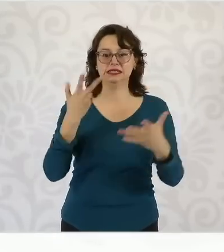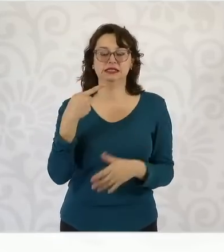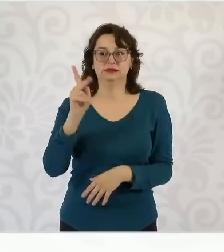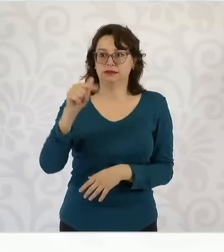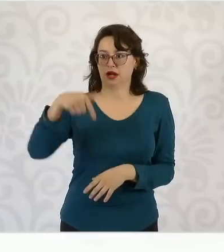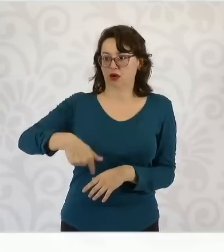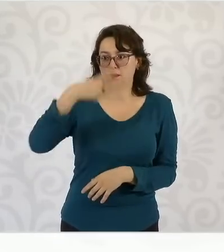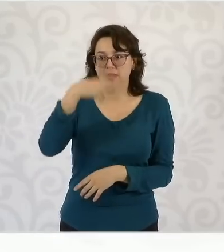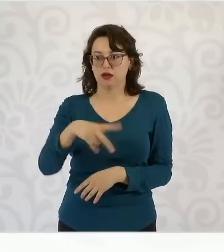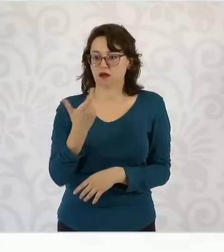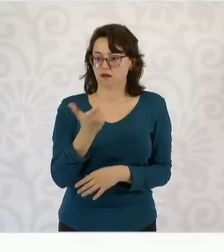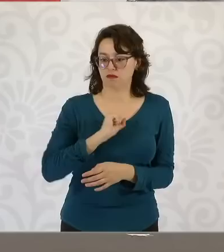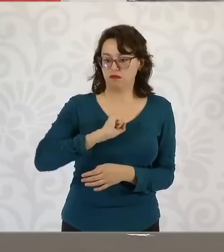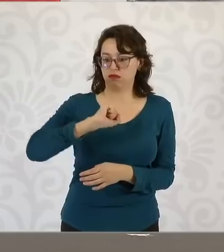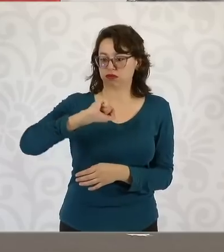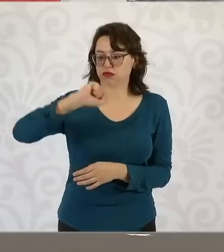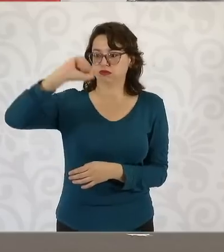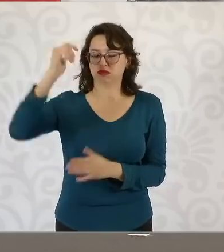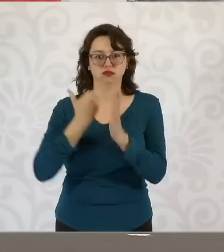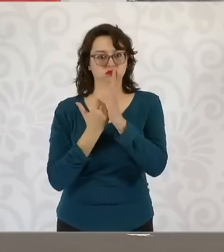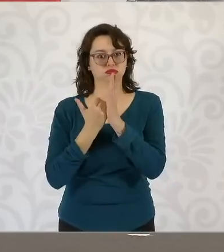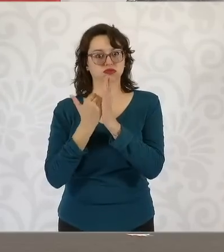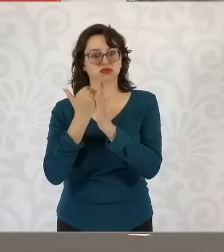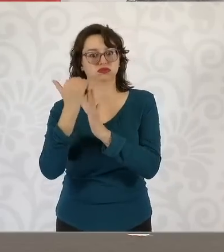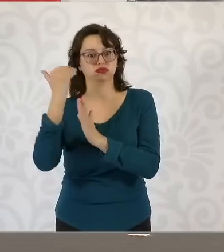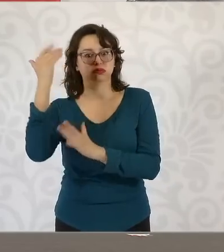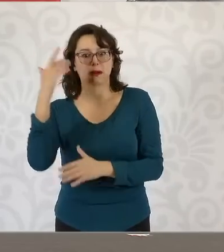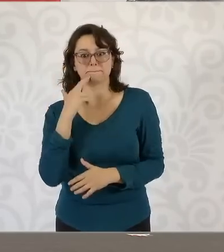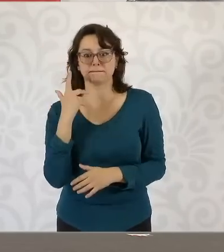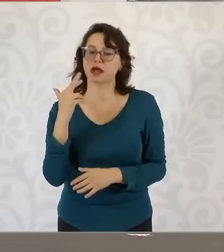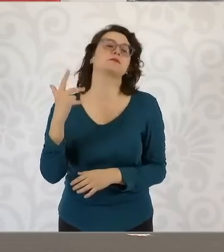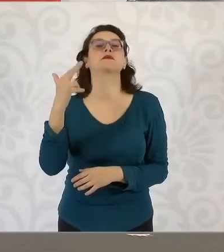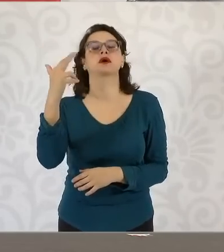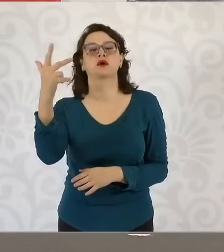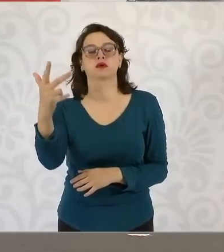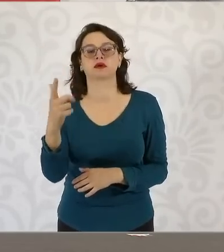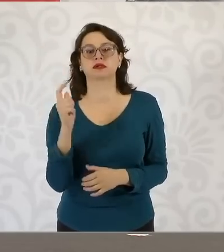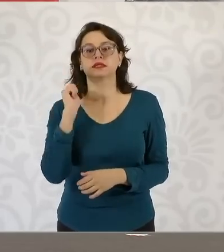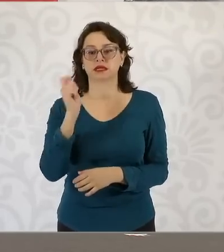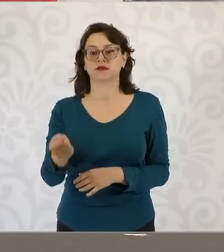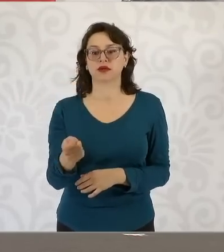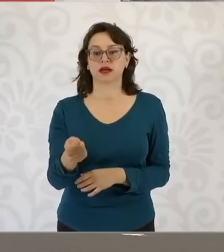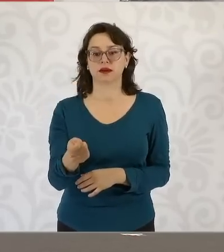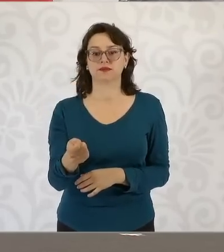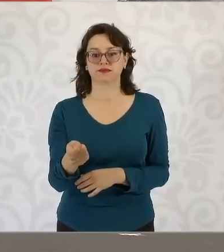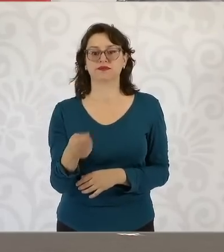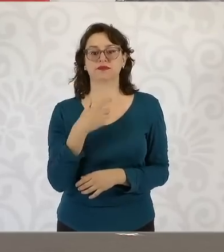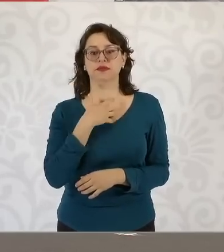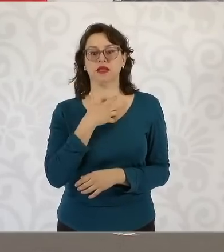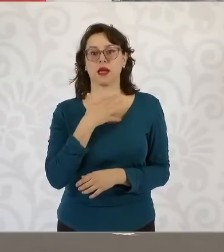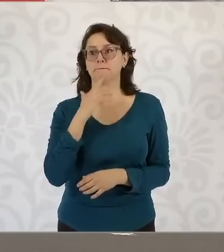que creció en lo que llevamos de 25 respecto a los años anteriores significa que tenemos más